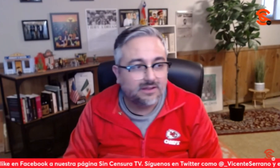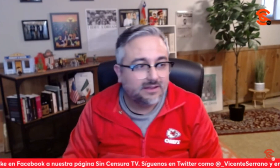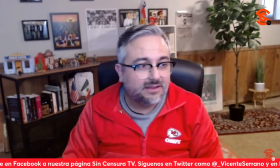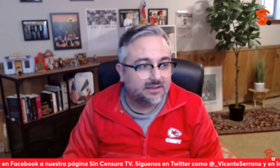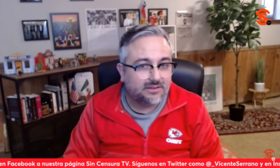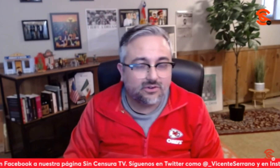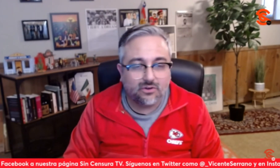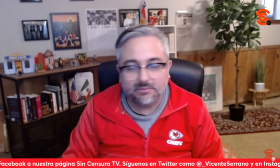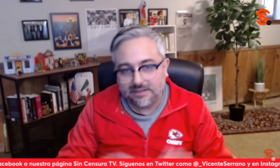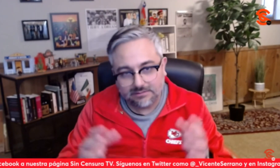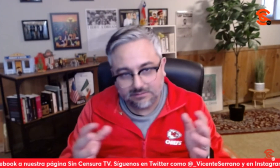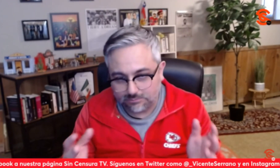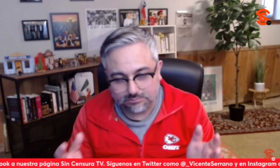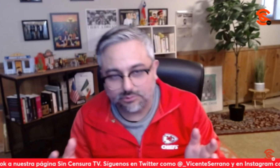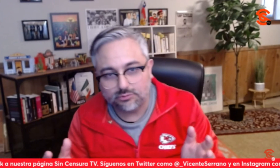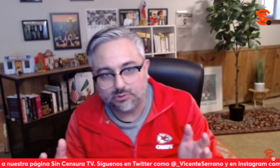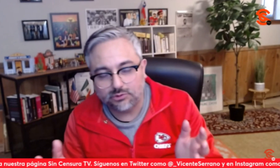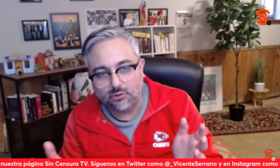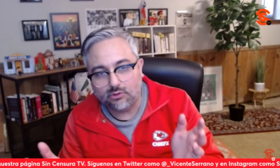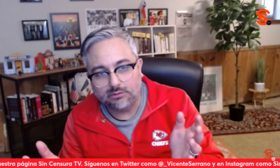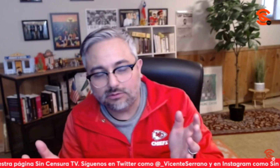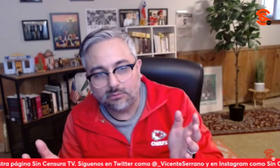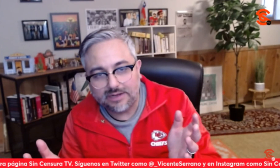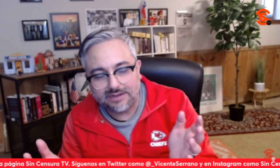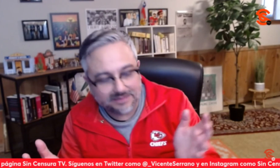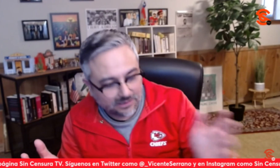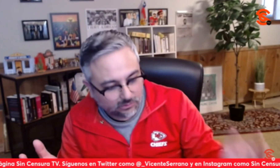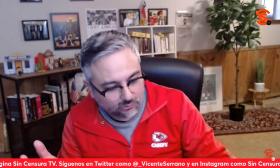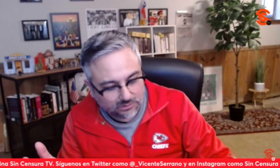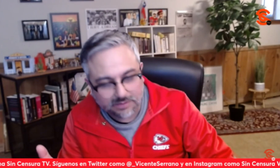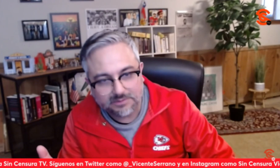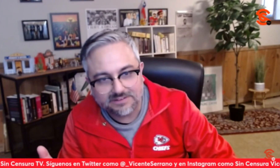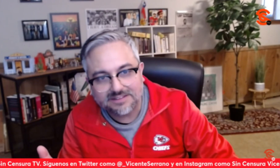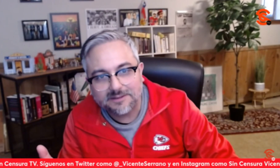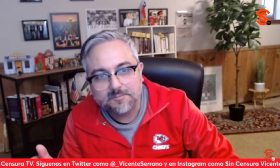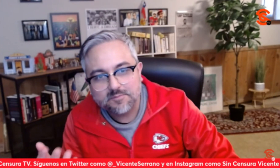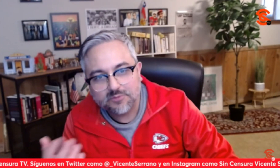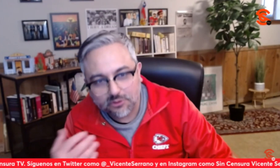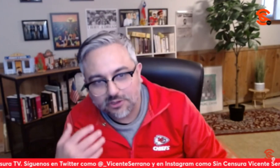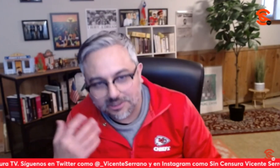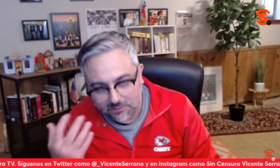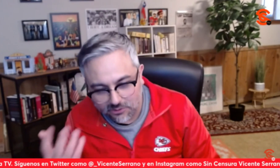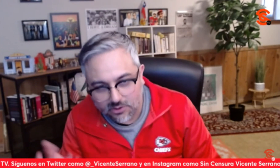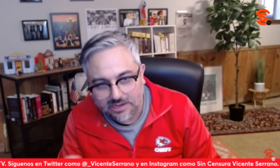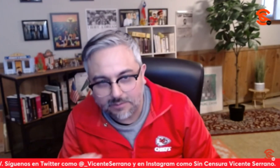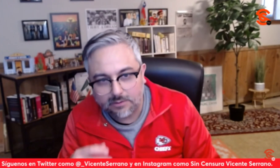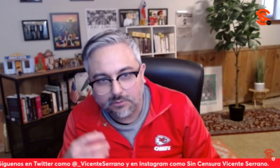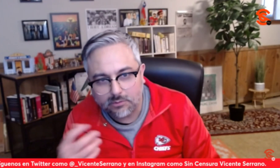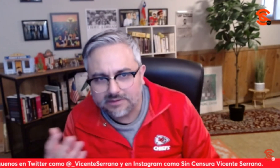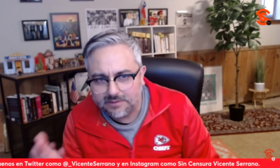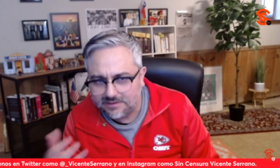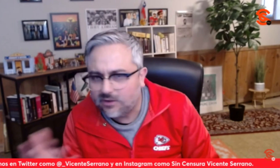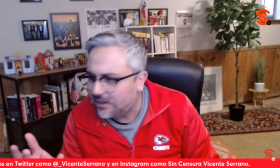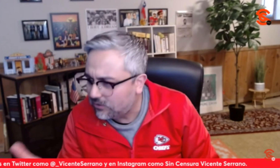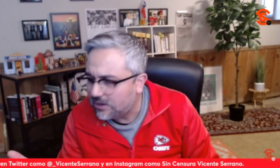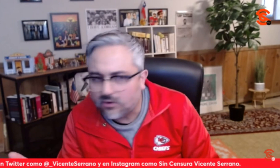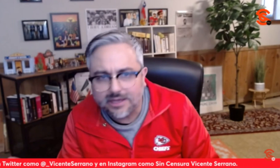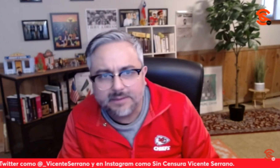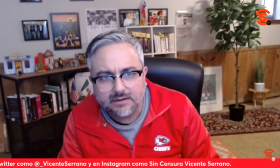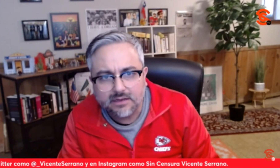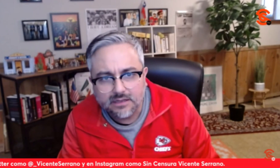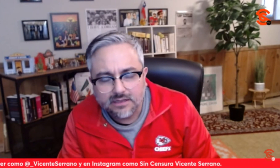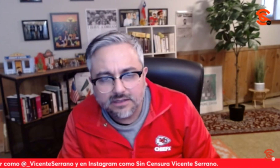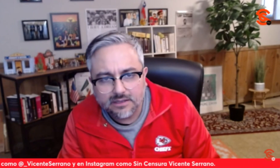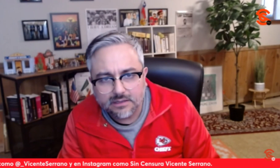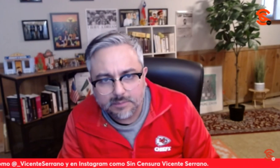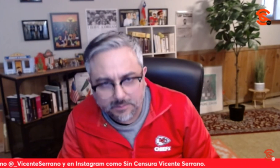impávido. Yo, miren, por supuesto, le digo como una crítica constructiva al presidente. creo que debería elaborar un poco más, a ver, decirle, oye, Jorge, a